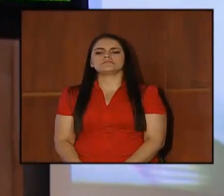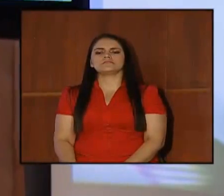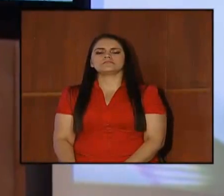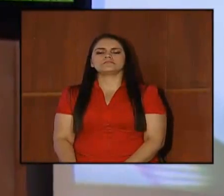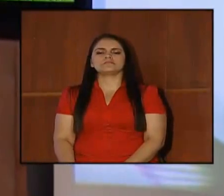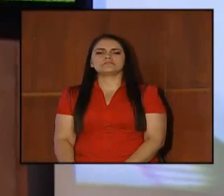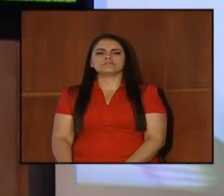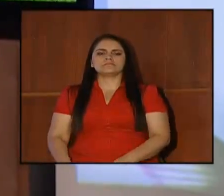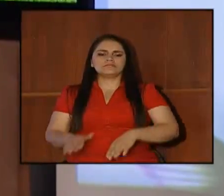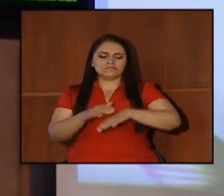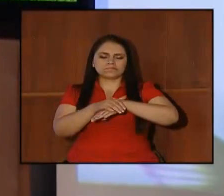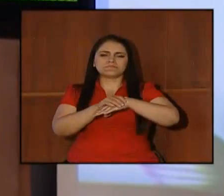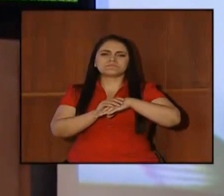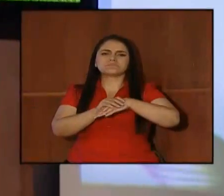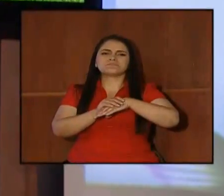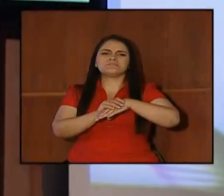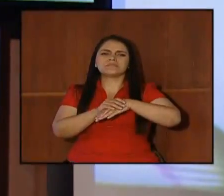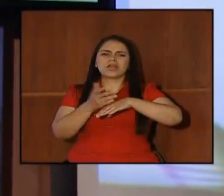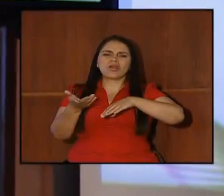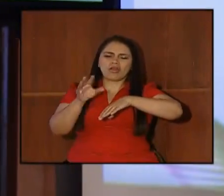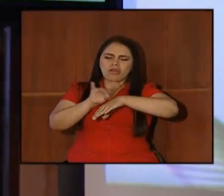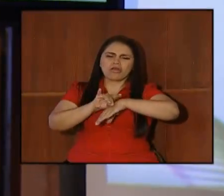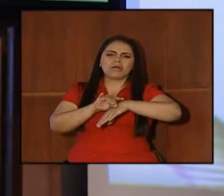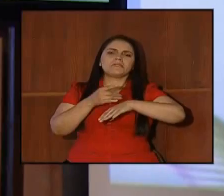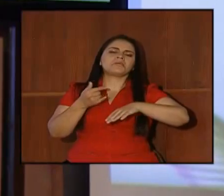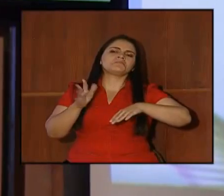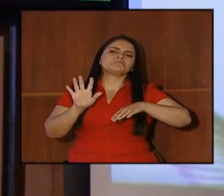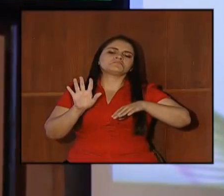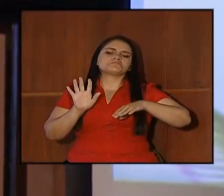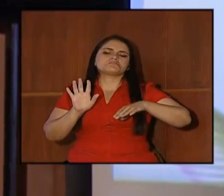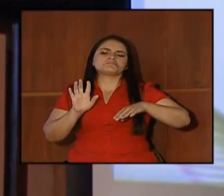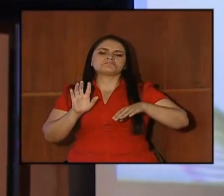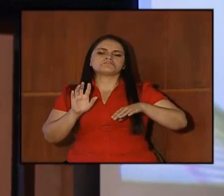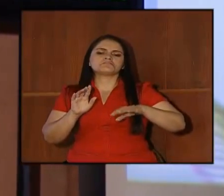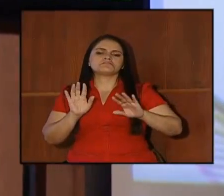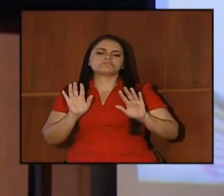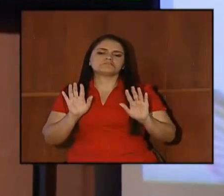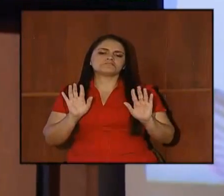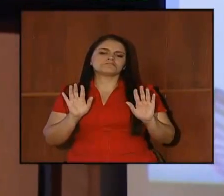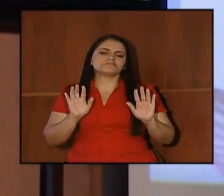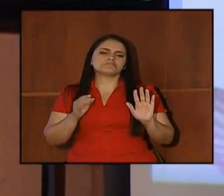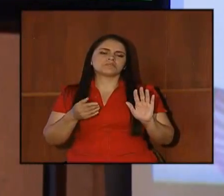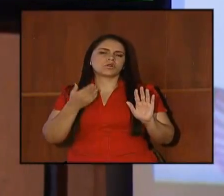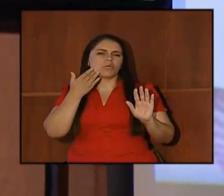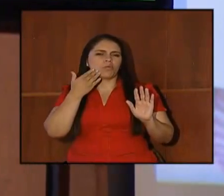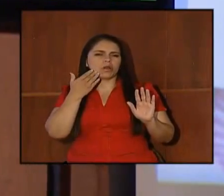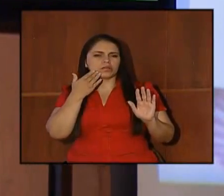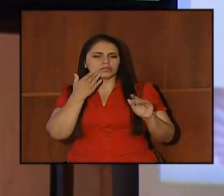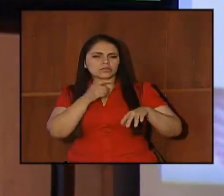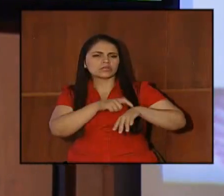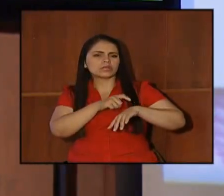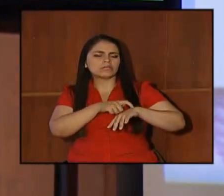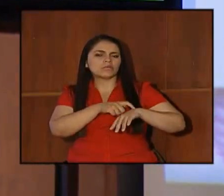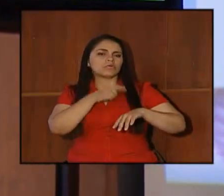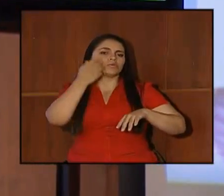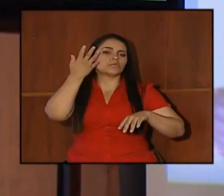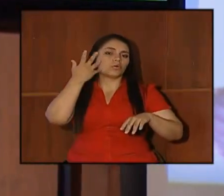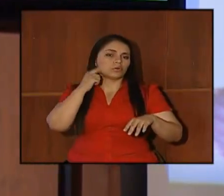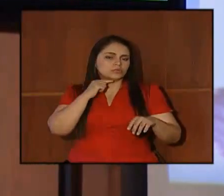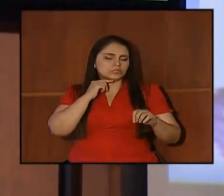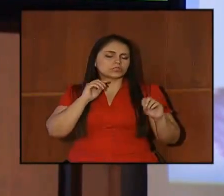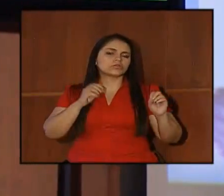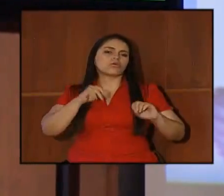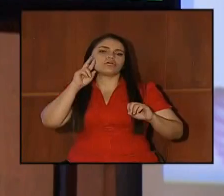curaciones con gasa de vaselina, ¿cada cuánto voy a hacer la curación? La puedo hacer cada diario o cada 2